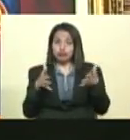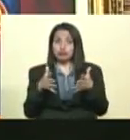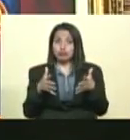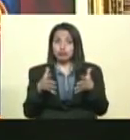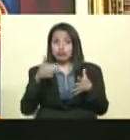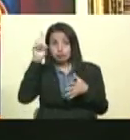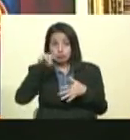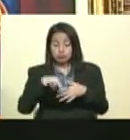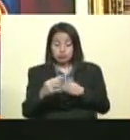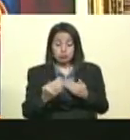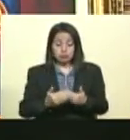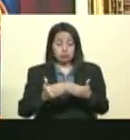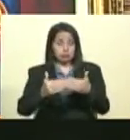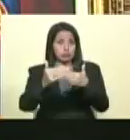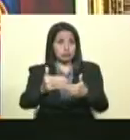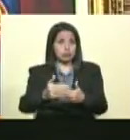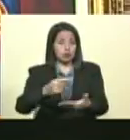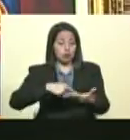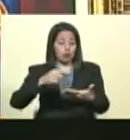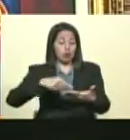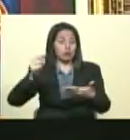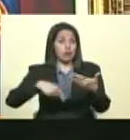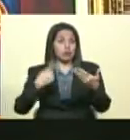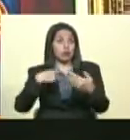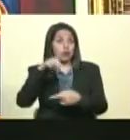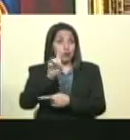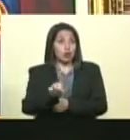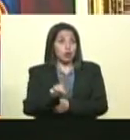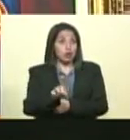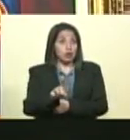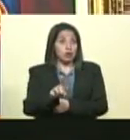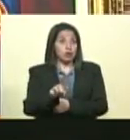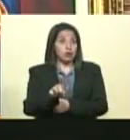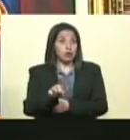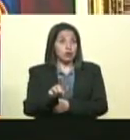también avanzar hacia un contrato único.